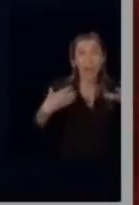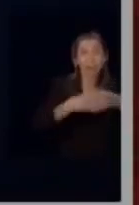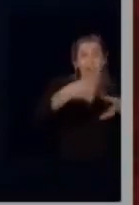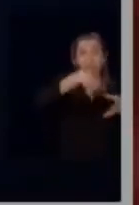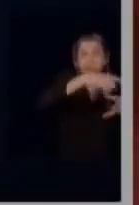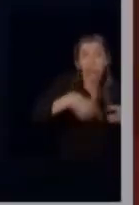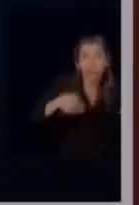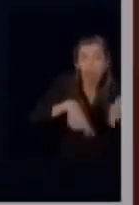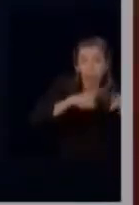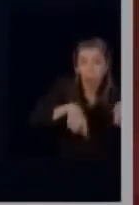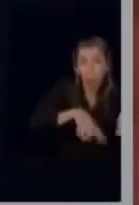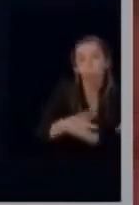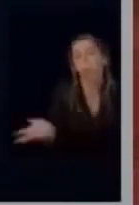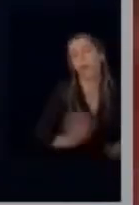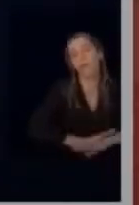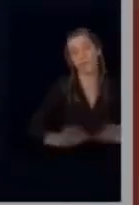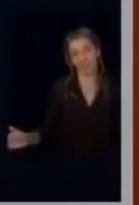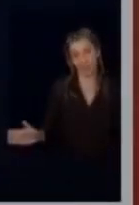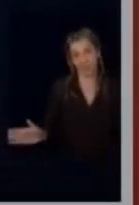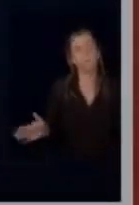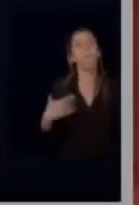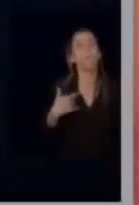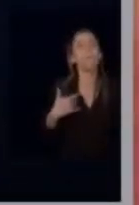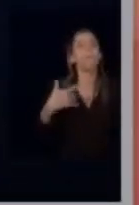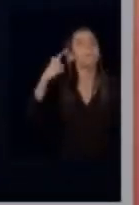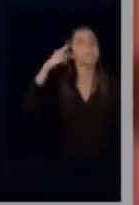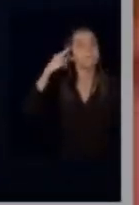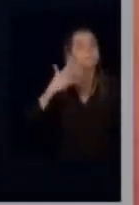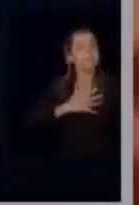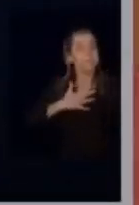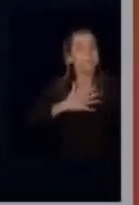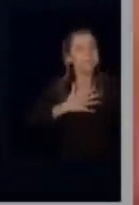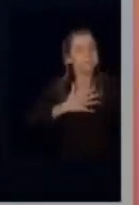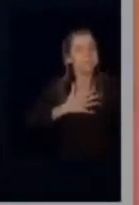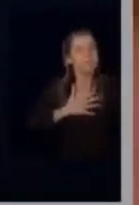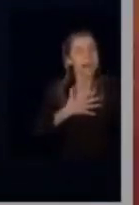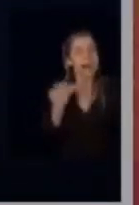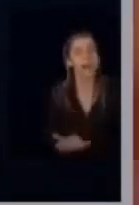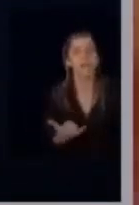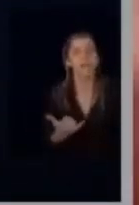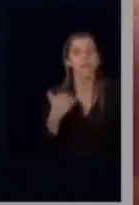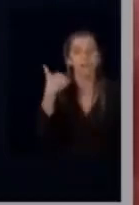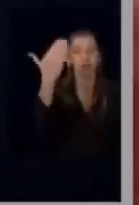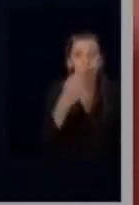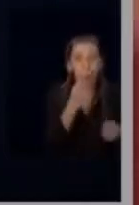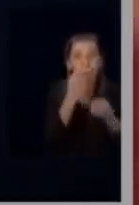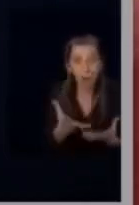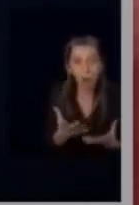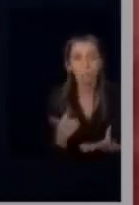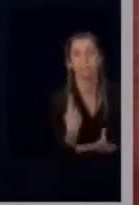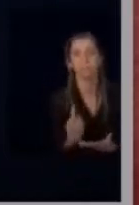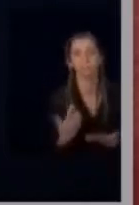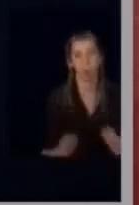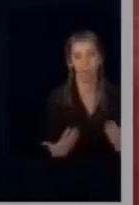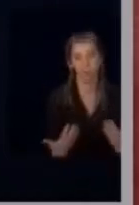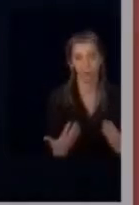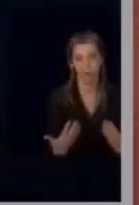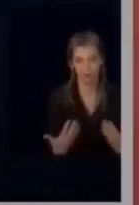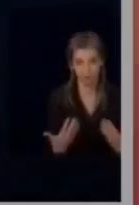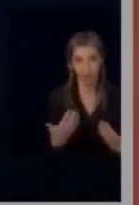menos concentrados, las pequeñas, medianas y las grandes empresas más dependientes del mercado interno o